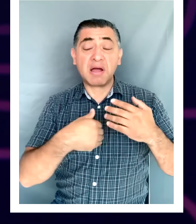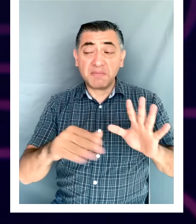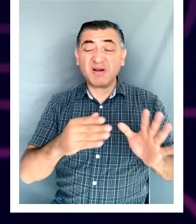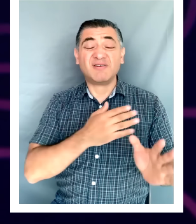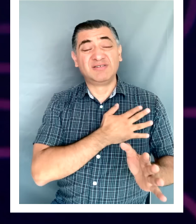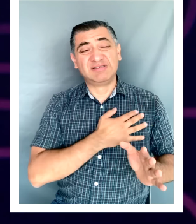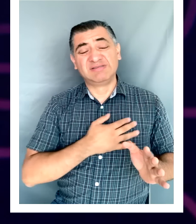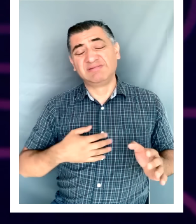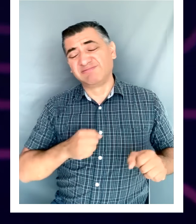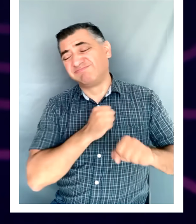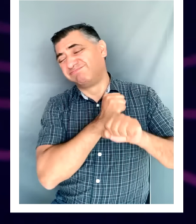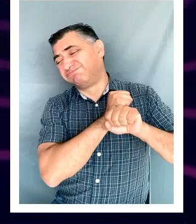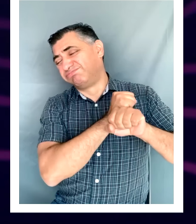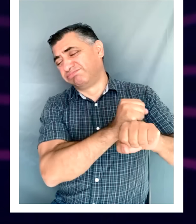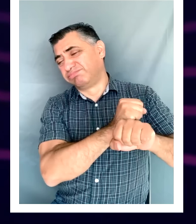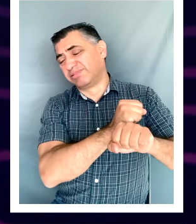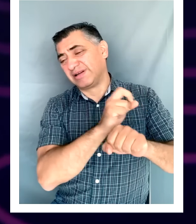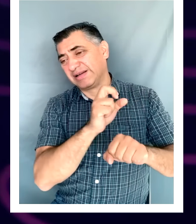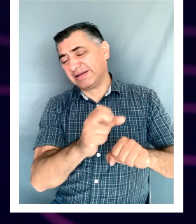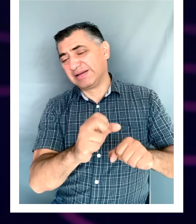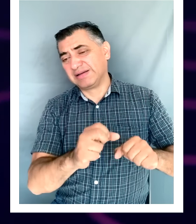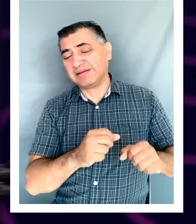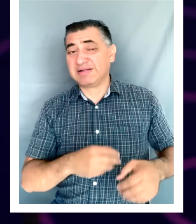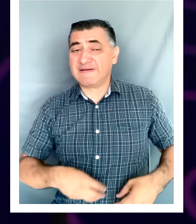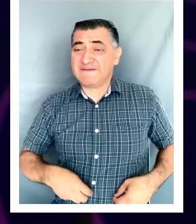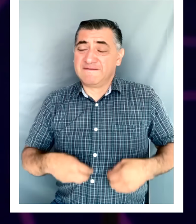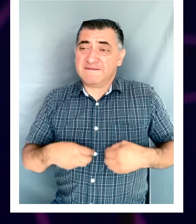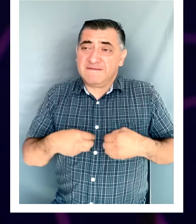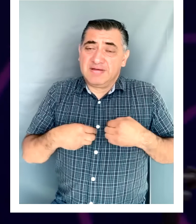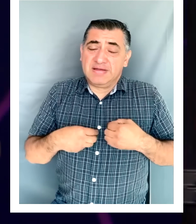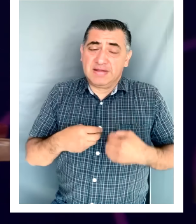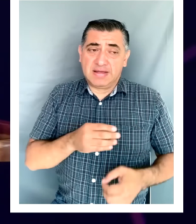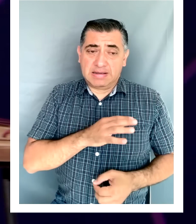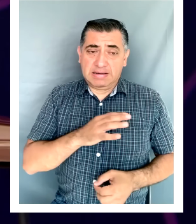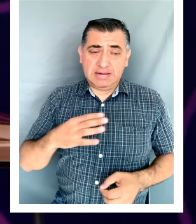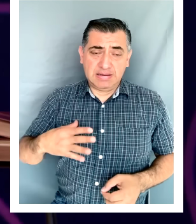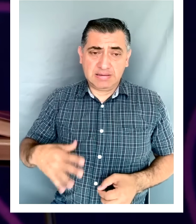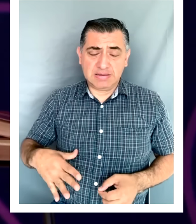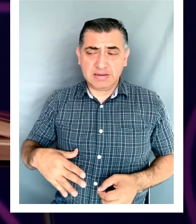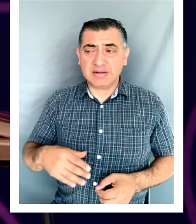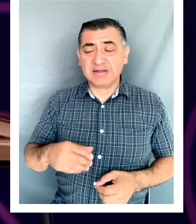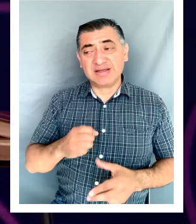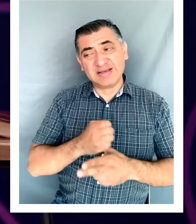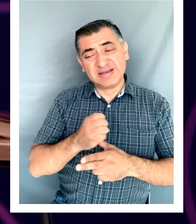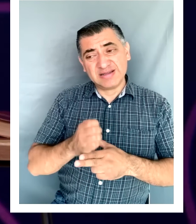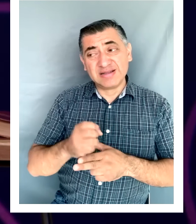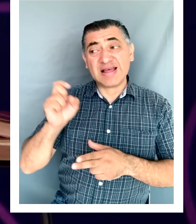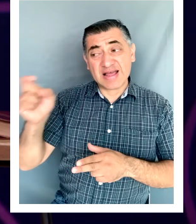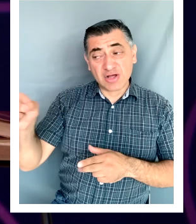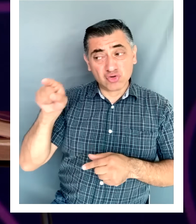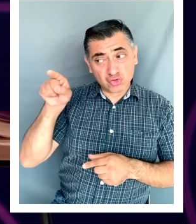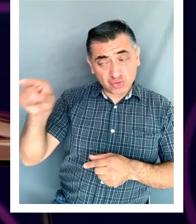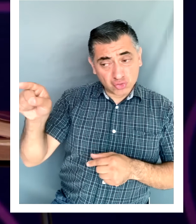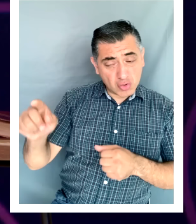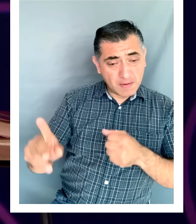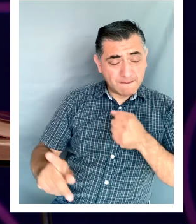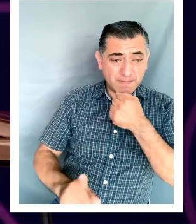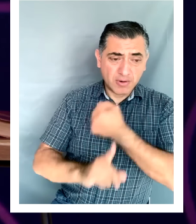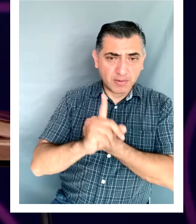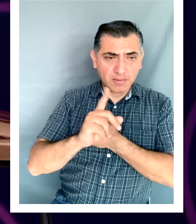como lo vamos a ver en el mensaje de hoy si ellos rechazan este estilo de vida cristocéntrico y piadoso eso será problema de ellos